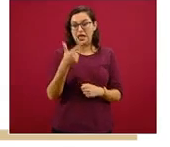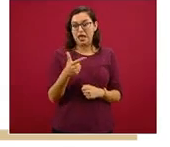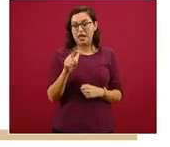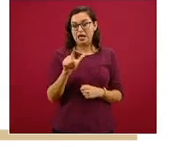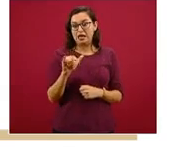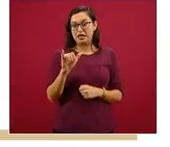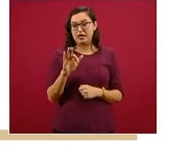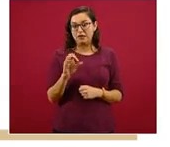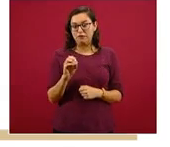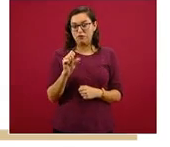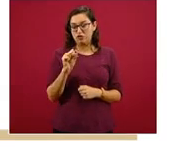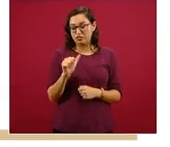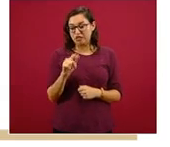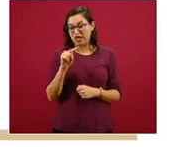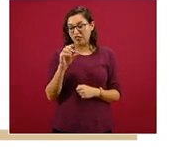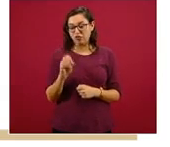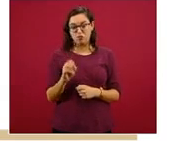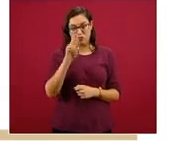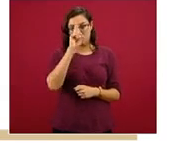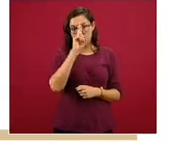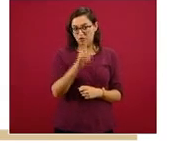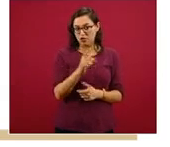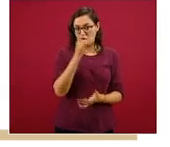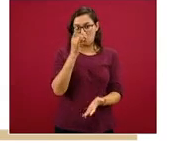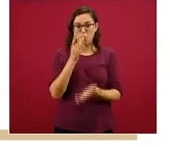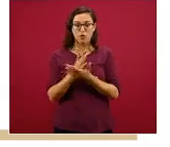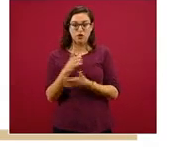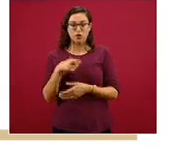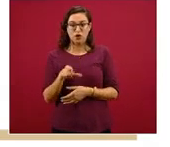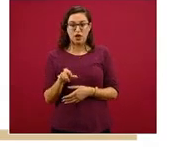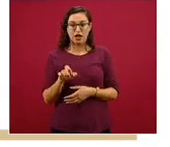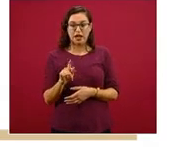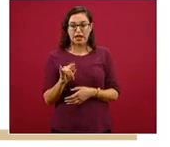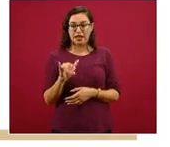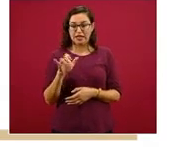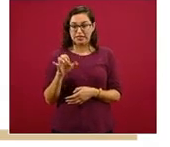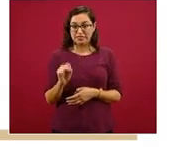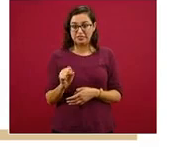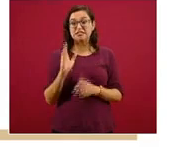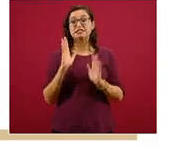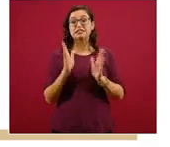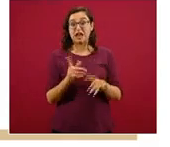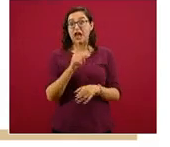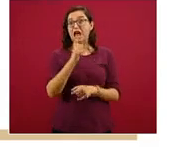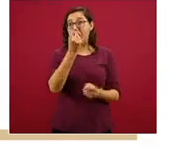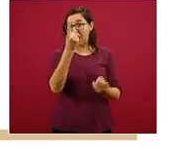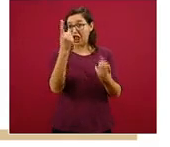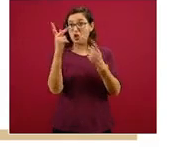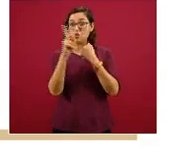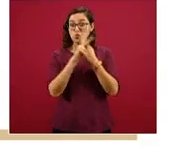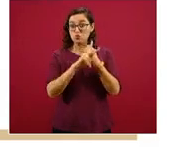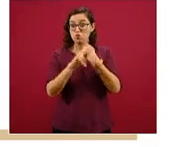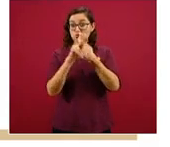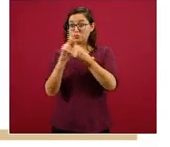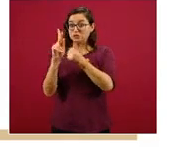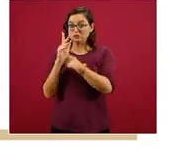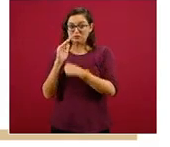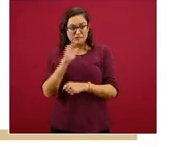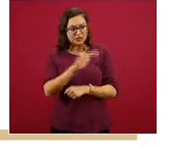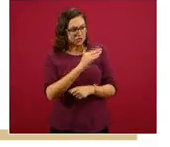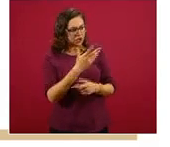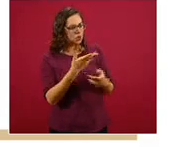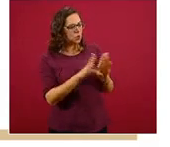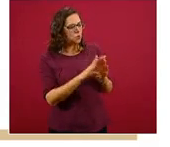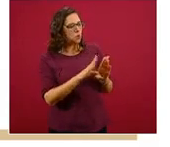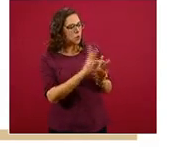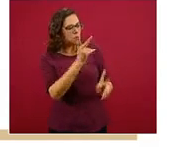ya tenemos solicitud de varios países de Europa y Japón, Corea, pidiendo que les transfiramos la cultura de producción de